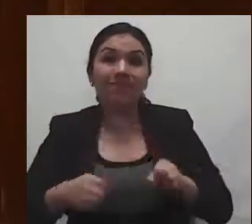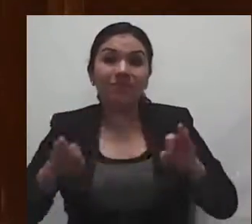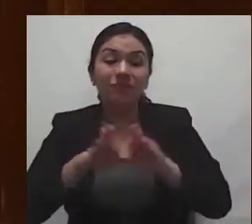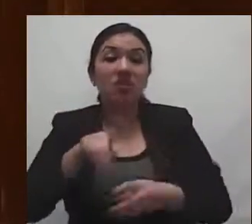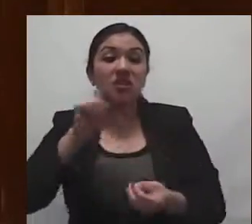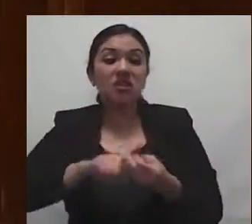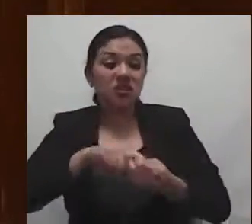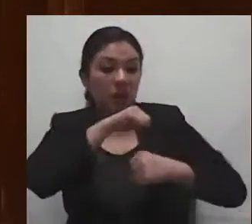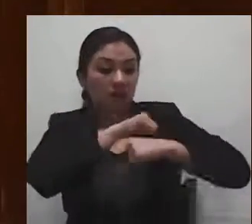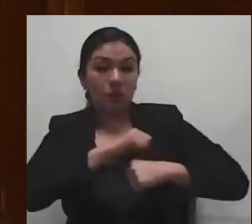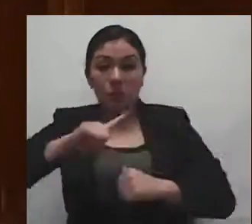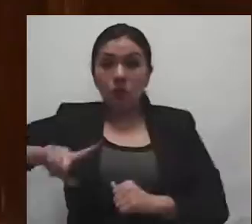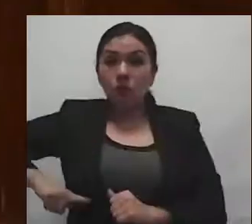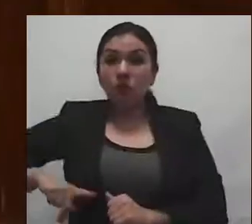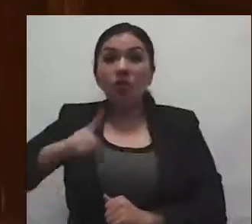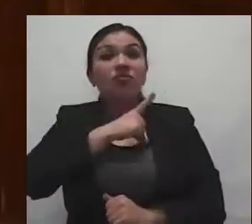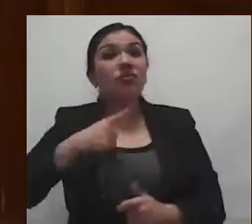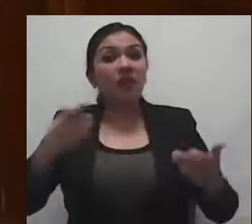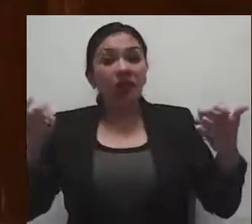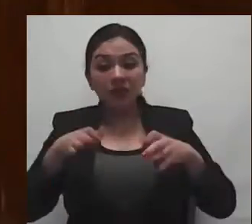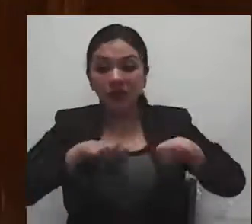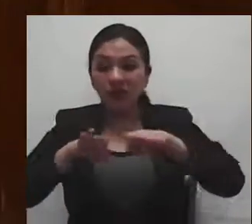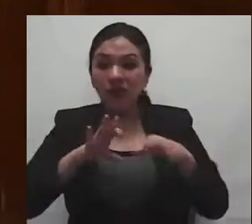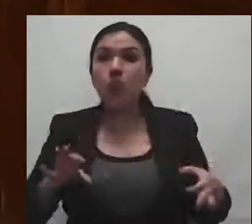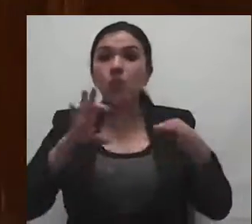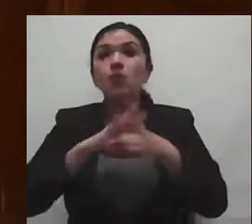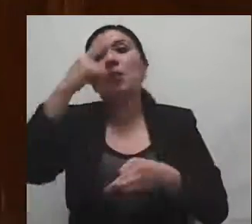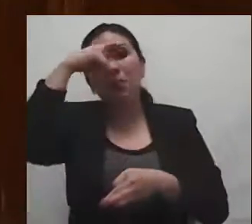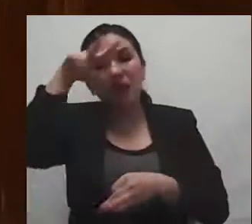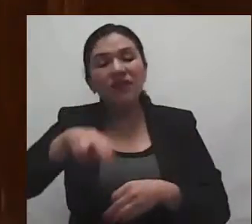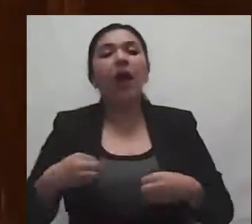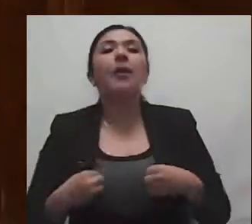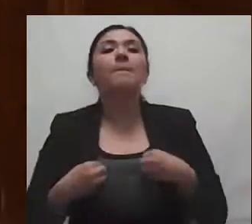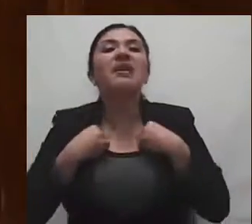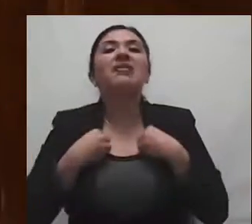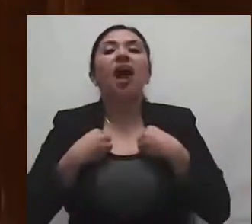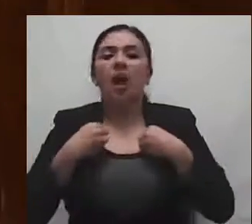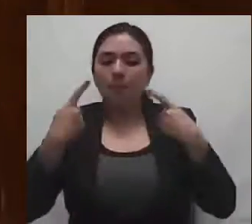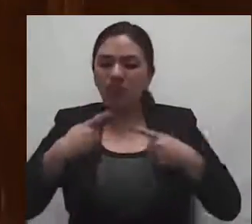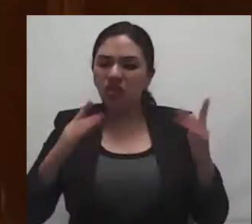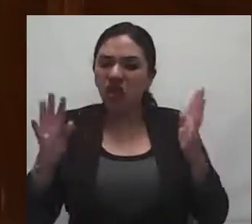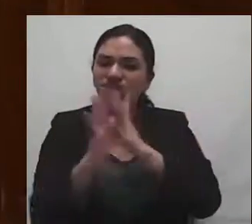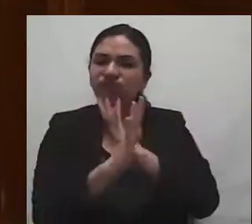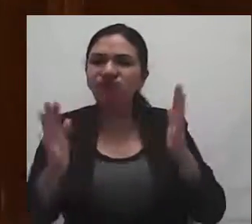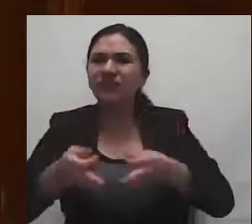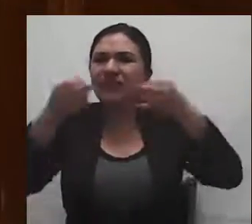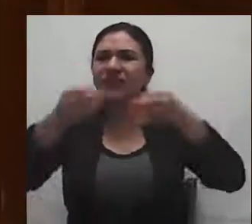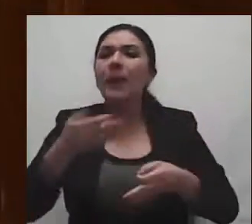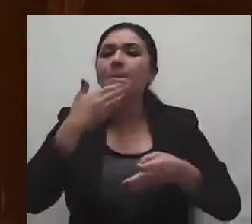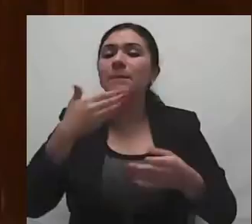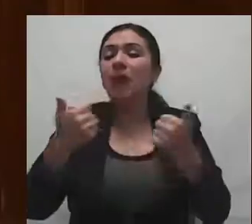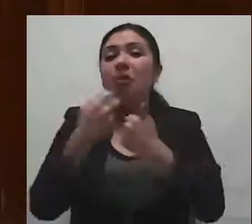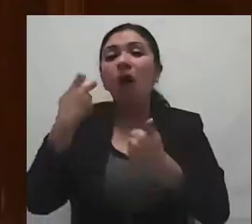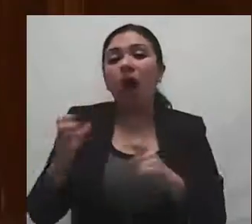gobierno trabajen en conjunto para dar una vida y una movilidad digna a este sector.